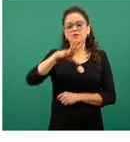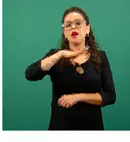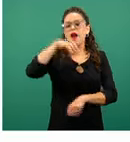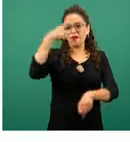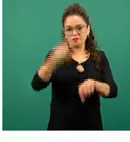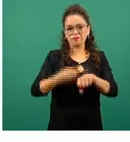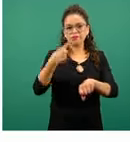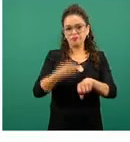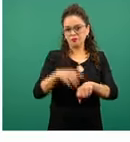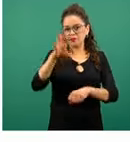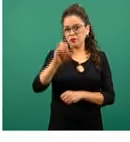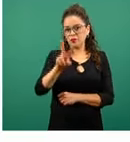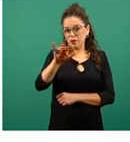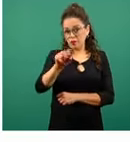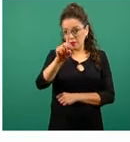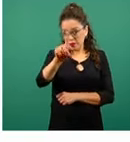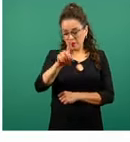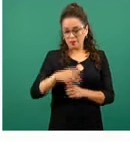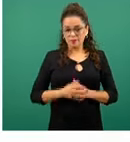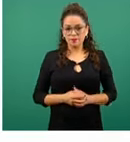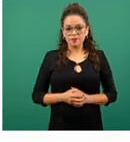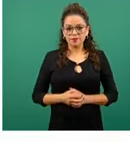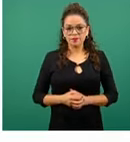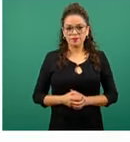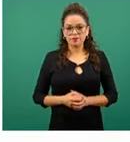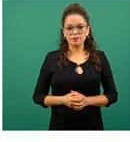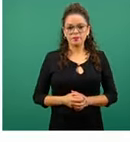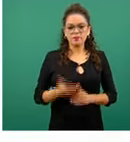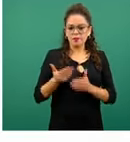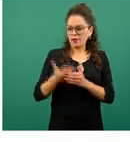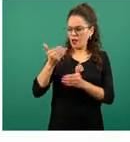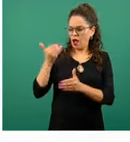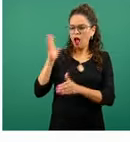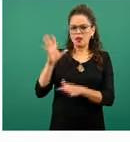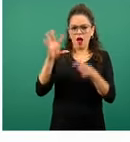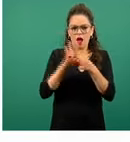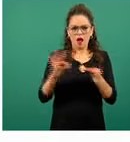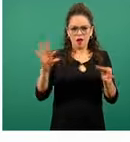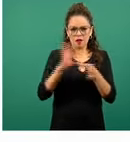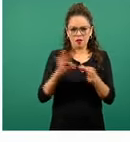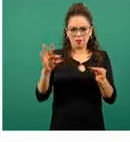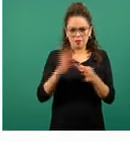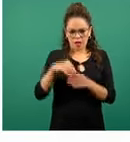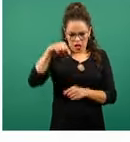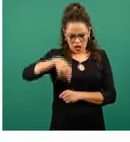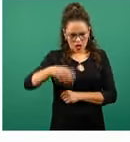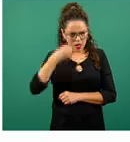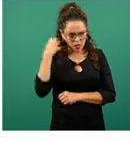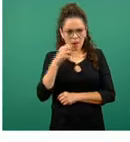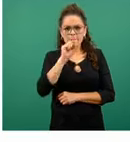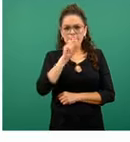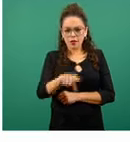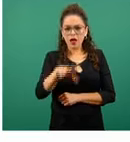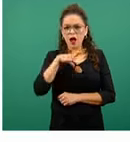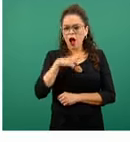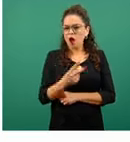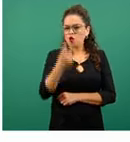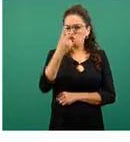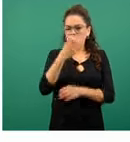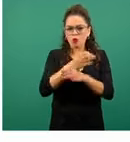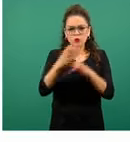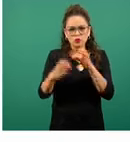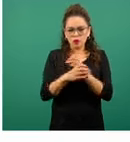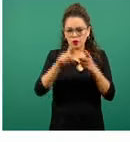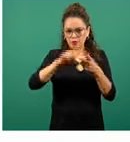COVID-19. Recordemos, y se ha explicado en muchas ocasiones también en esta conferencia, que hay dos situaciones dos situaciones